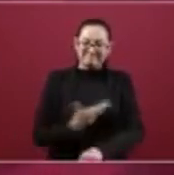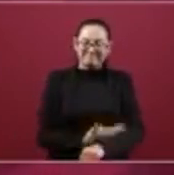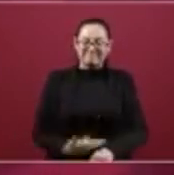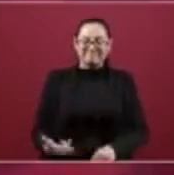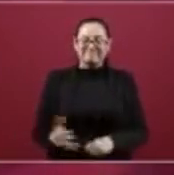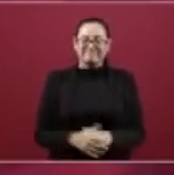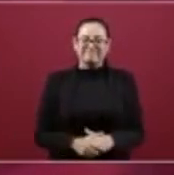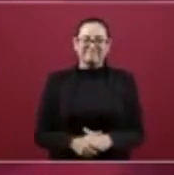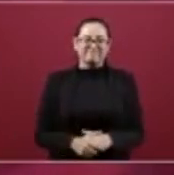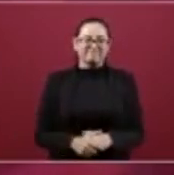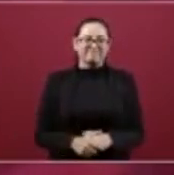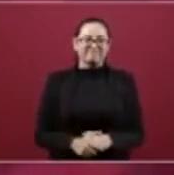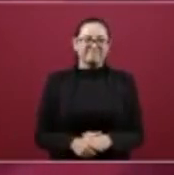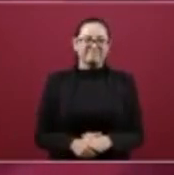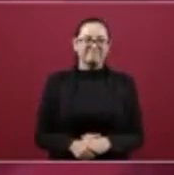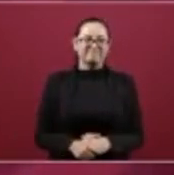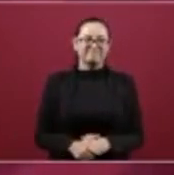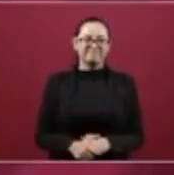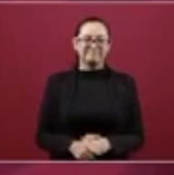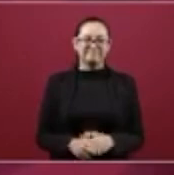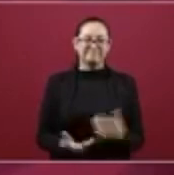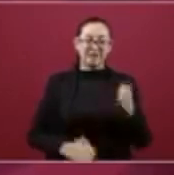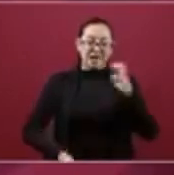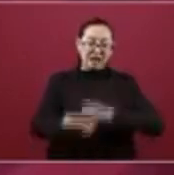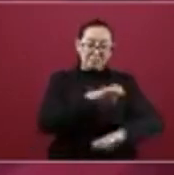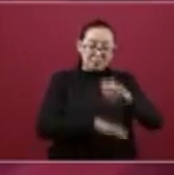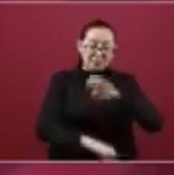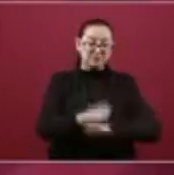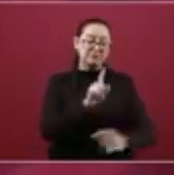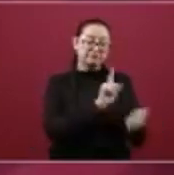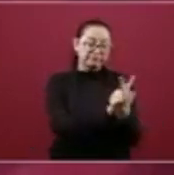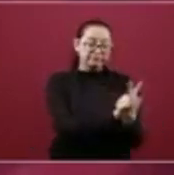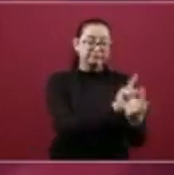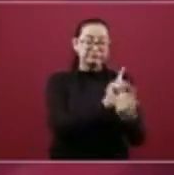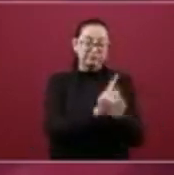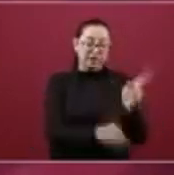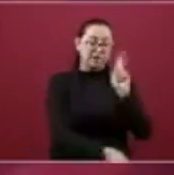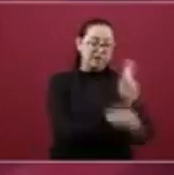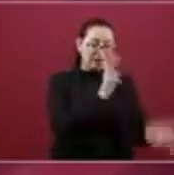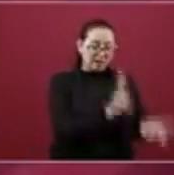Se está hablando con las empresas, se